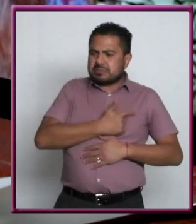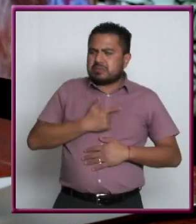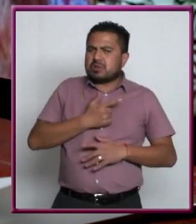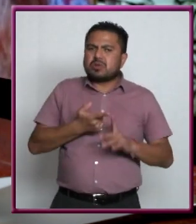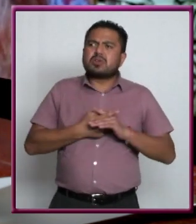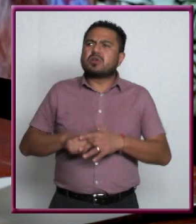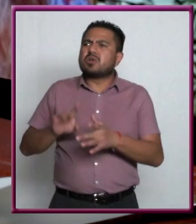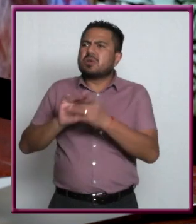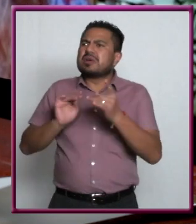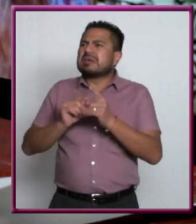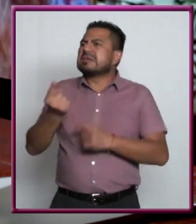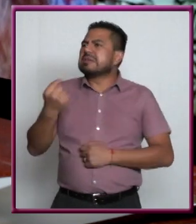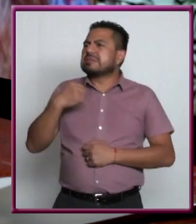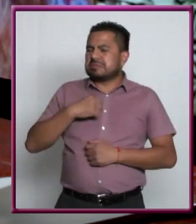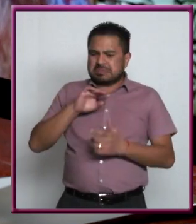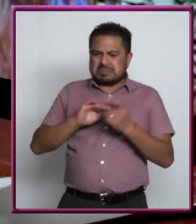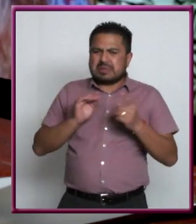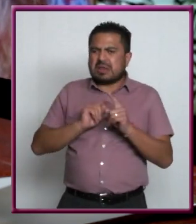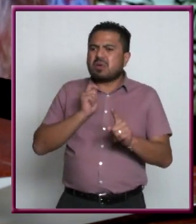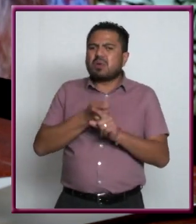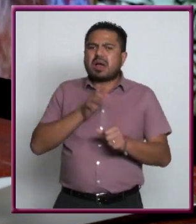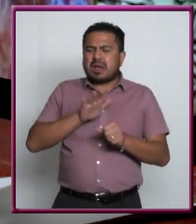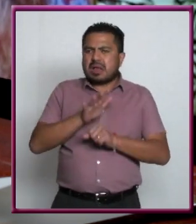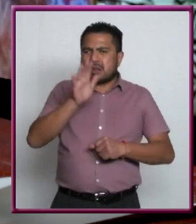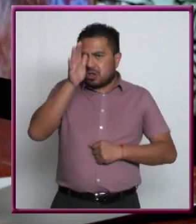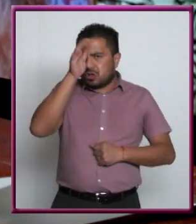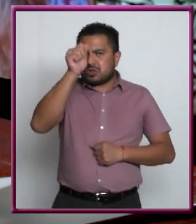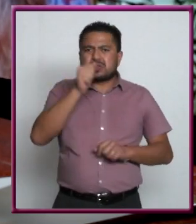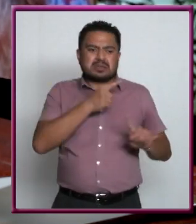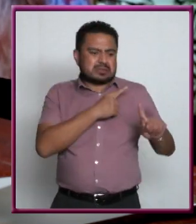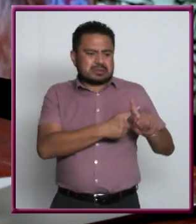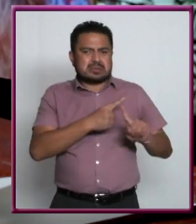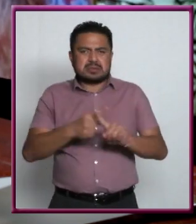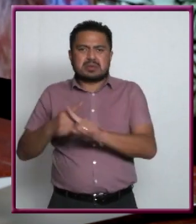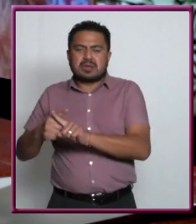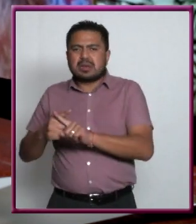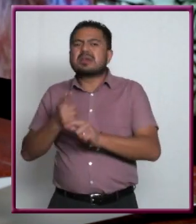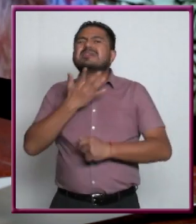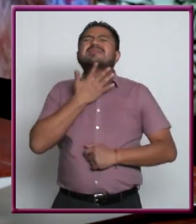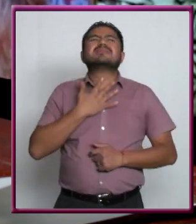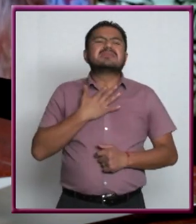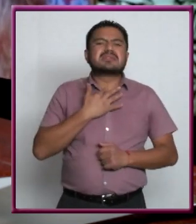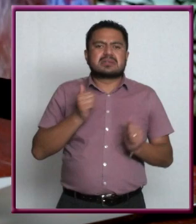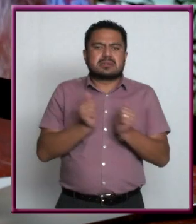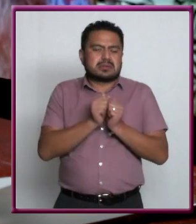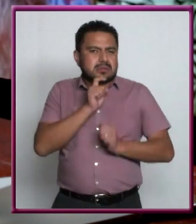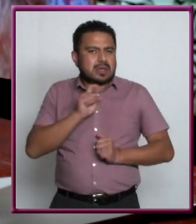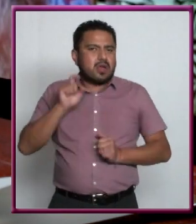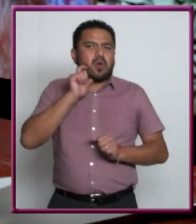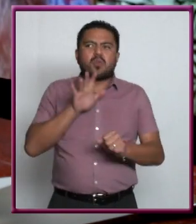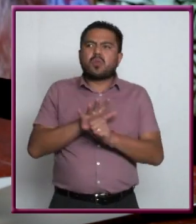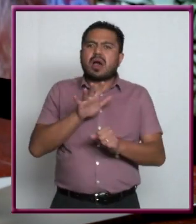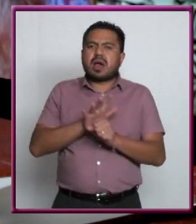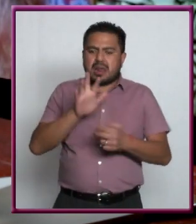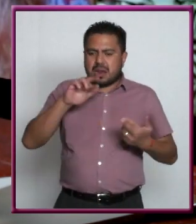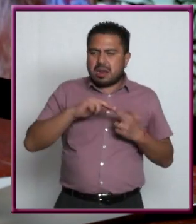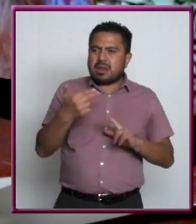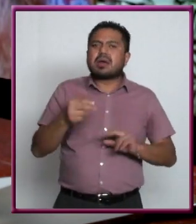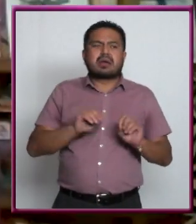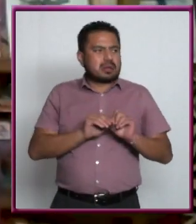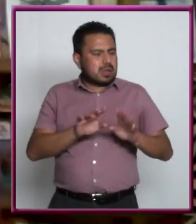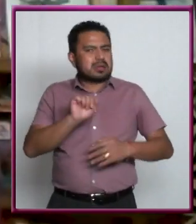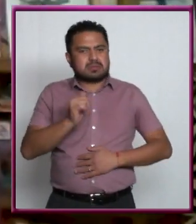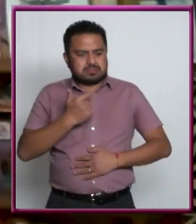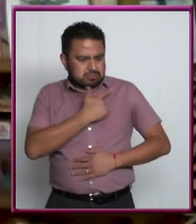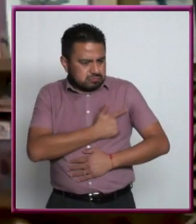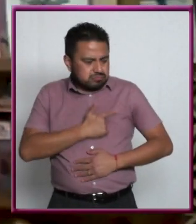Gracias. me gustaría comenzar porque nos cuentes la definición de pornografía, erotismo y sensualidad y cuál es su